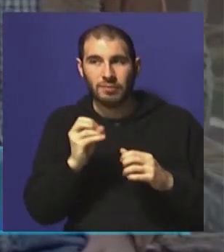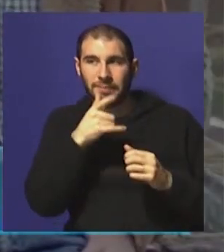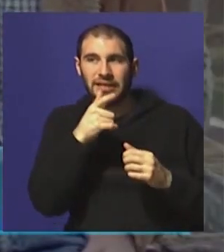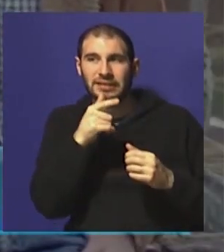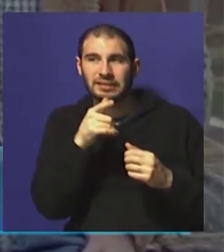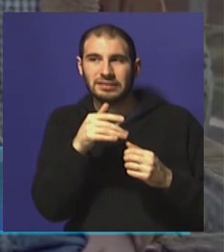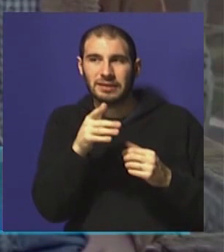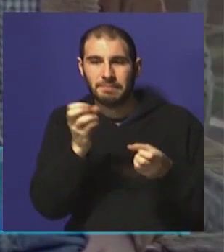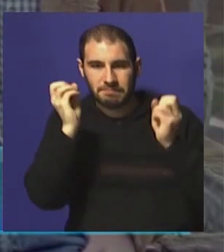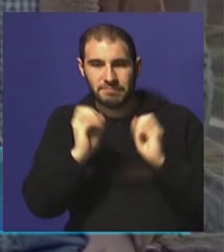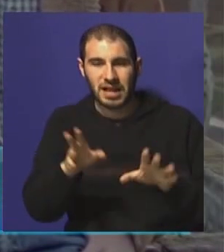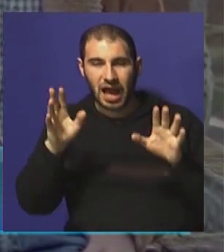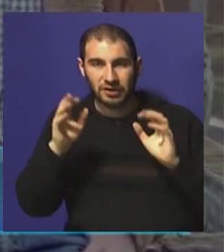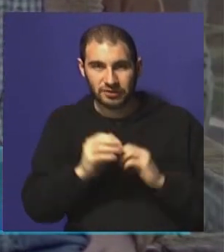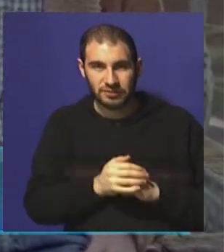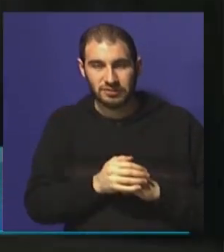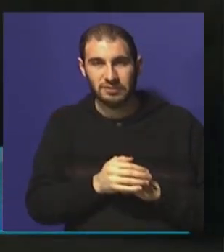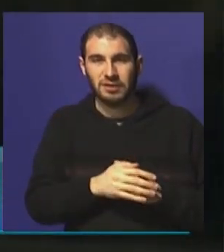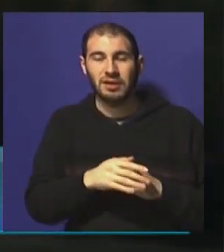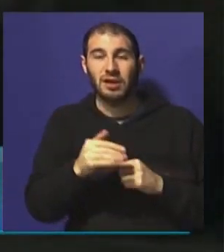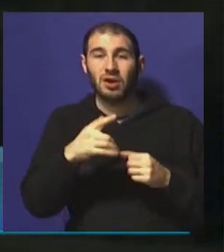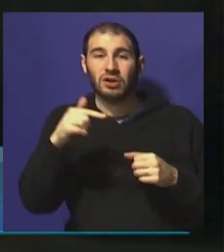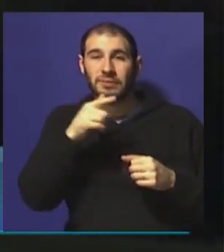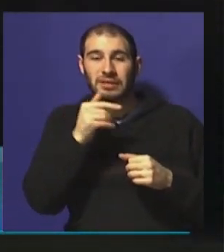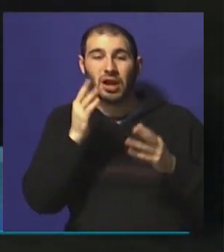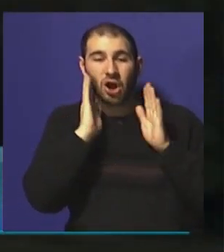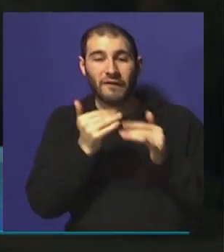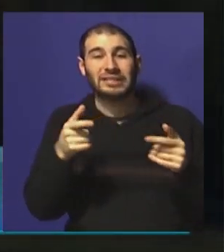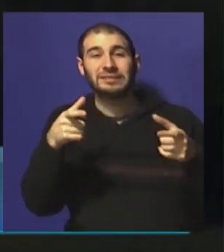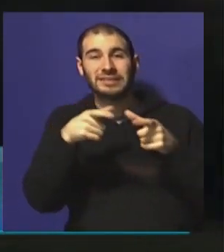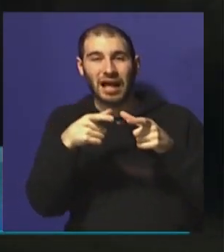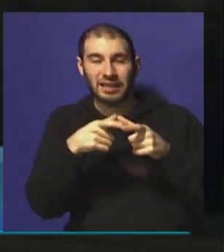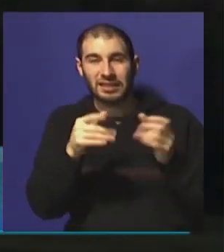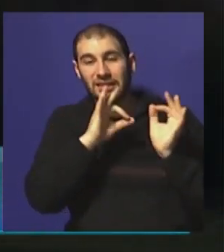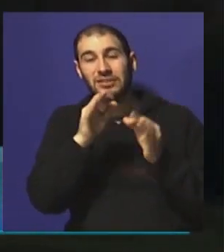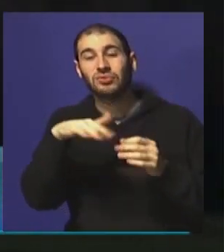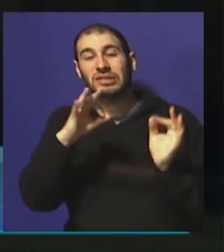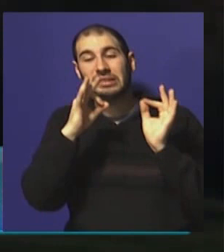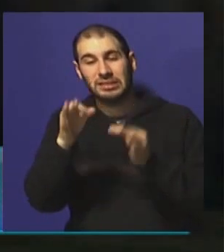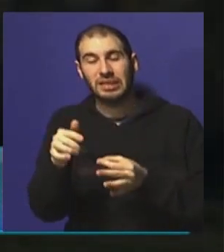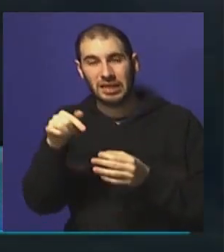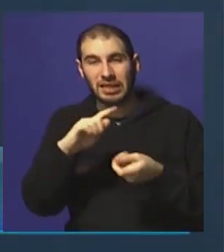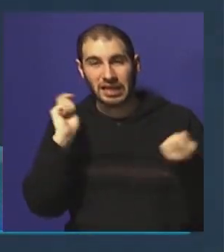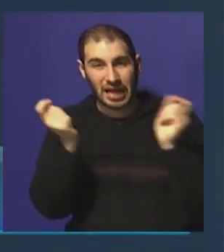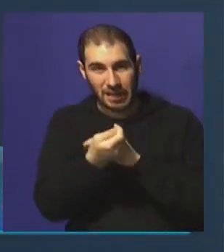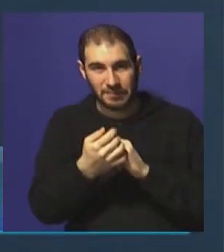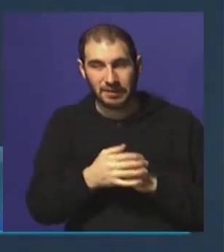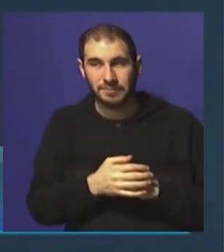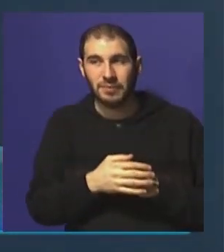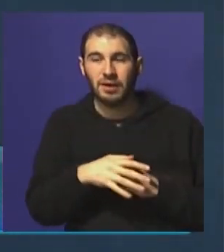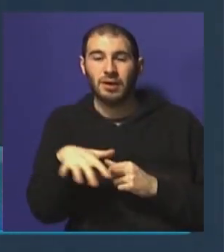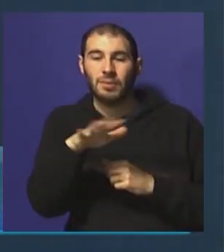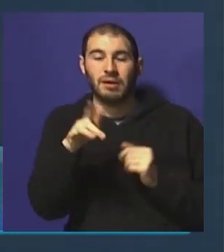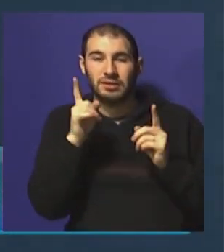como de milagro, ¿sí? Entonces se constituye como una joven santa, ¿sí? Que llega a este pueblo y lo cambia todo. Pueblo